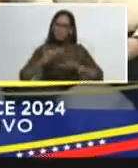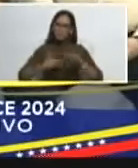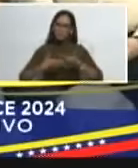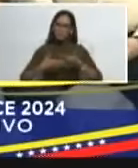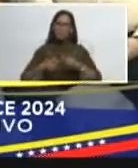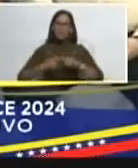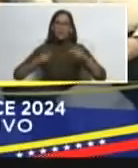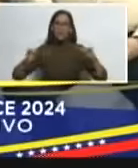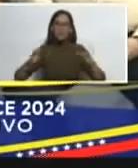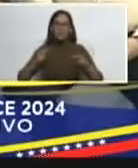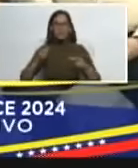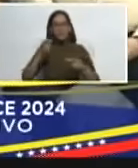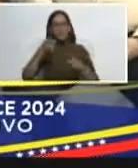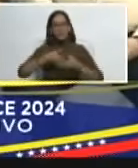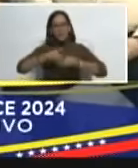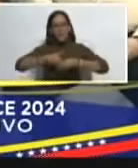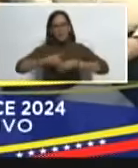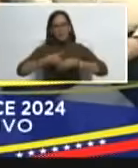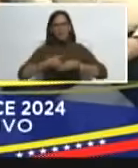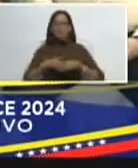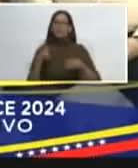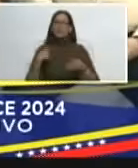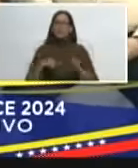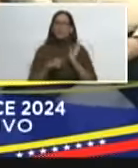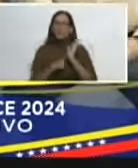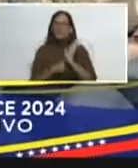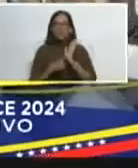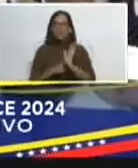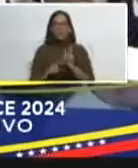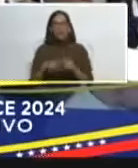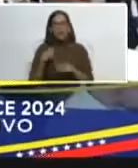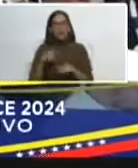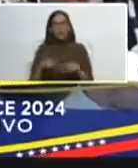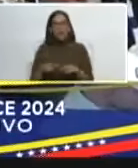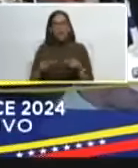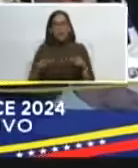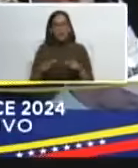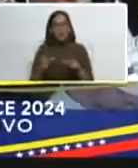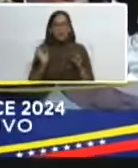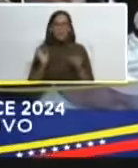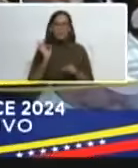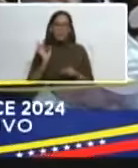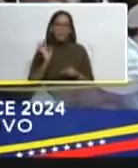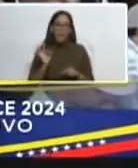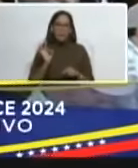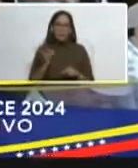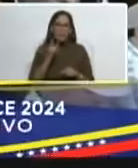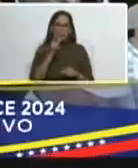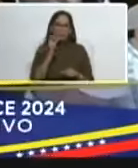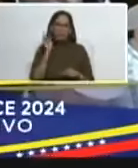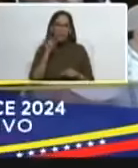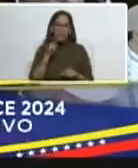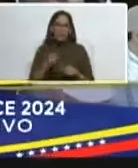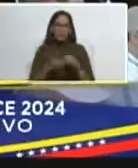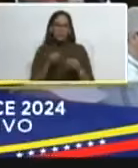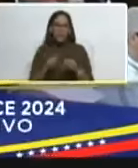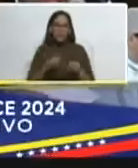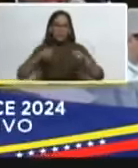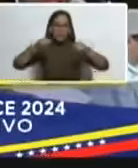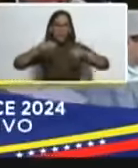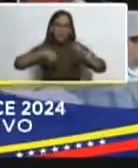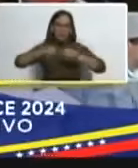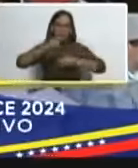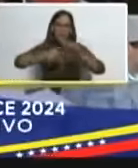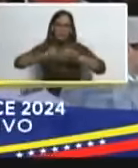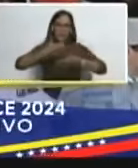ingresos fiscales, y eso tiene expresiones en otras áreas. Específicamente la pregunta que usted hizo, el mercado cambiario. Aquí